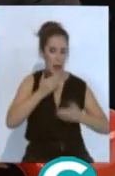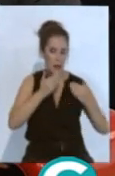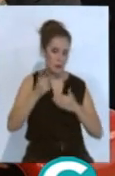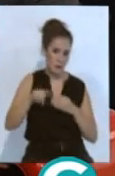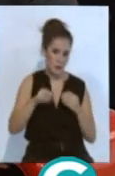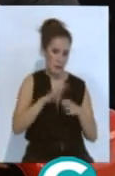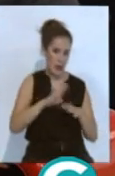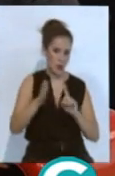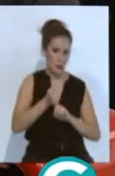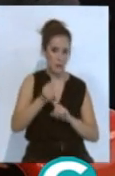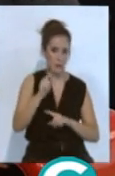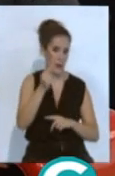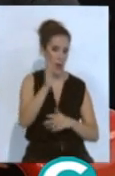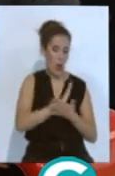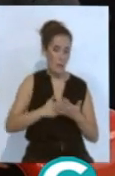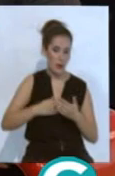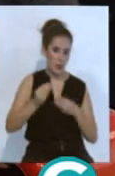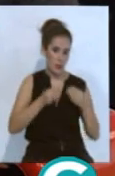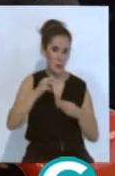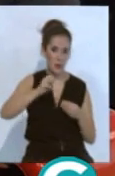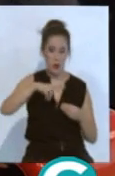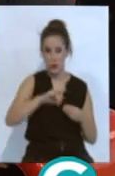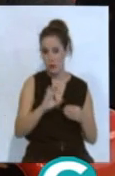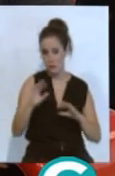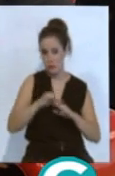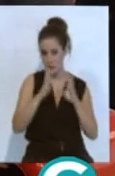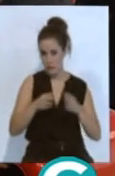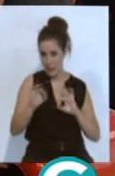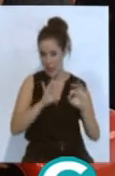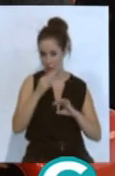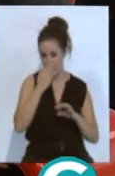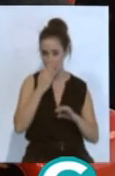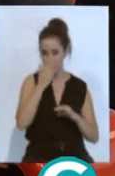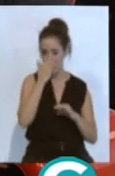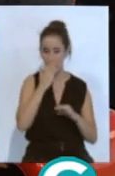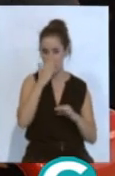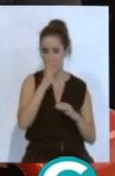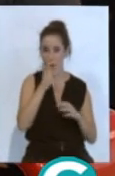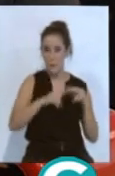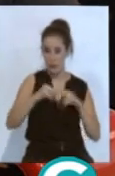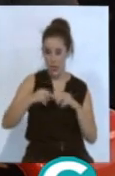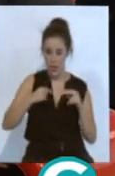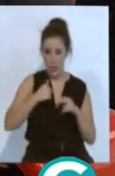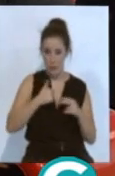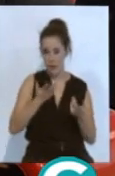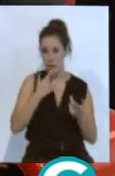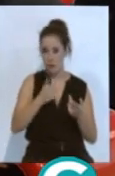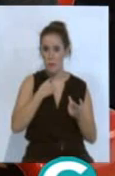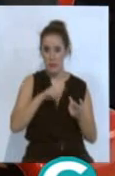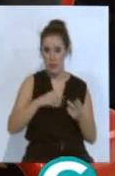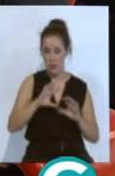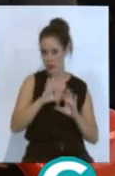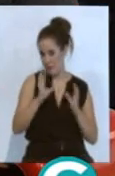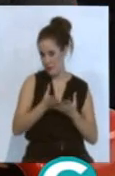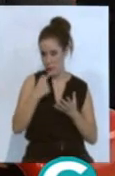de que rescataremos la primera copla que puso Manolo Santander en un teatro montada por... Esta vez sí la montaré yo porque eso estará perdido del mundo de Dios.